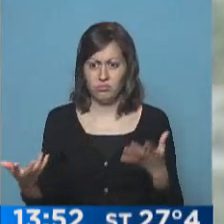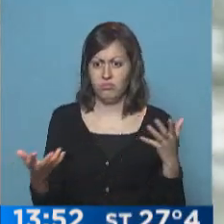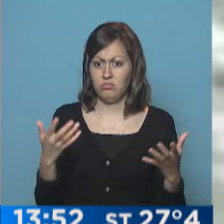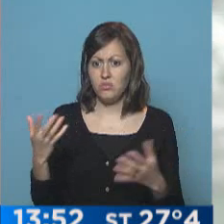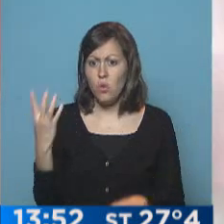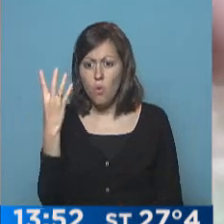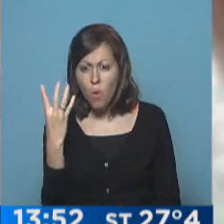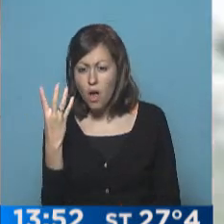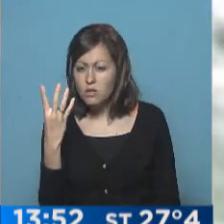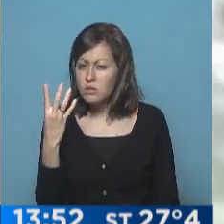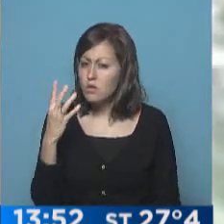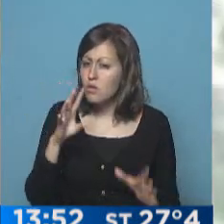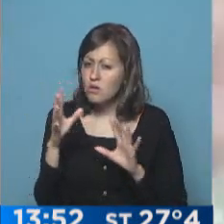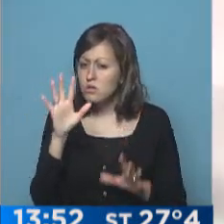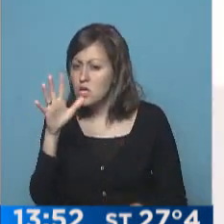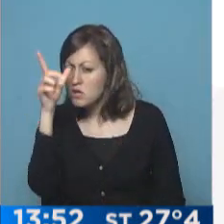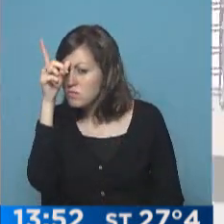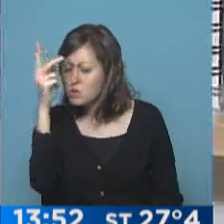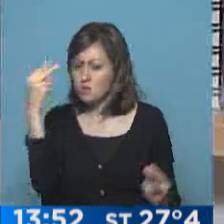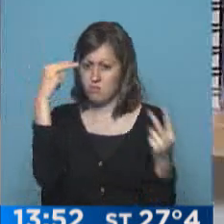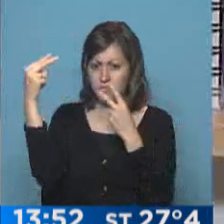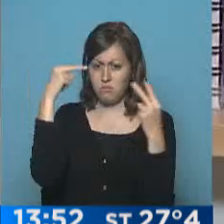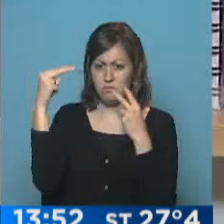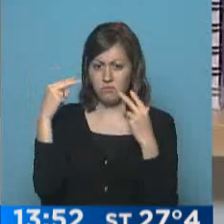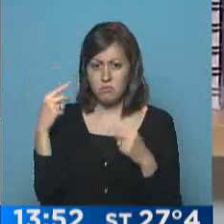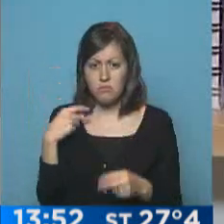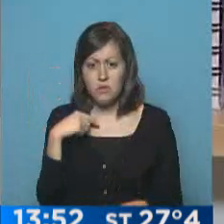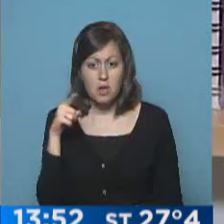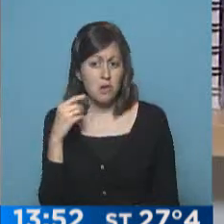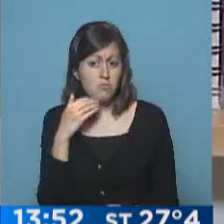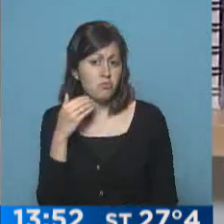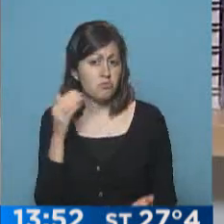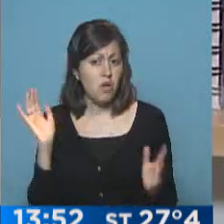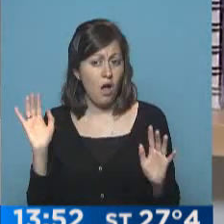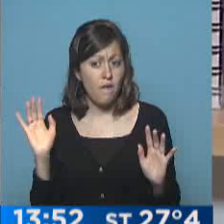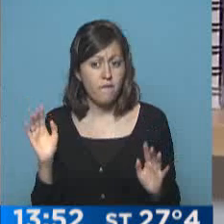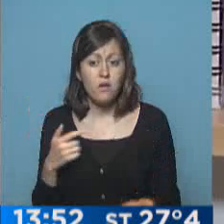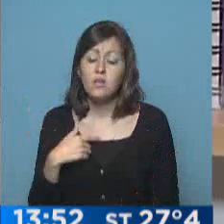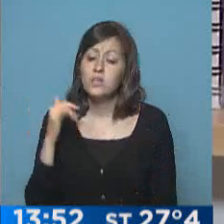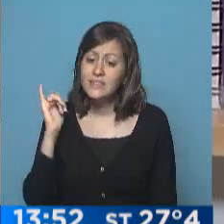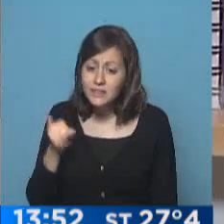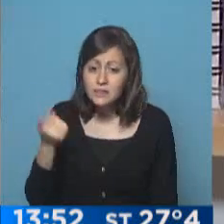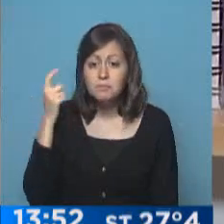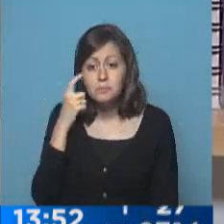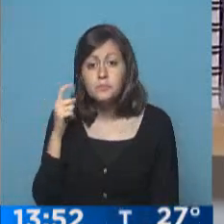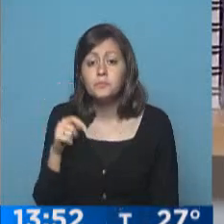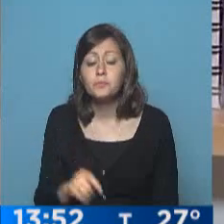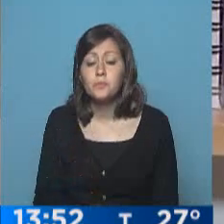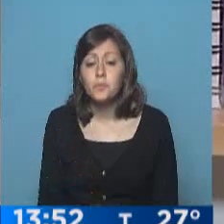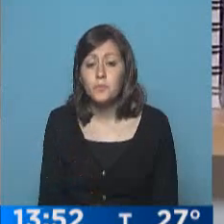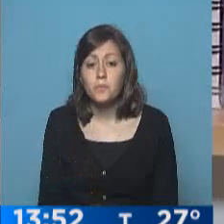cuatro o cinco policías que me estaban mirando me dijo que él no sabía nada que sí tenía en cuenta que había